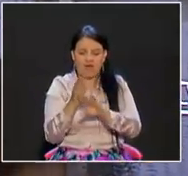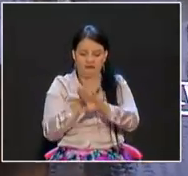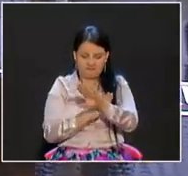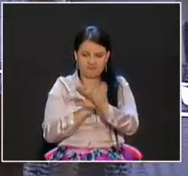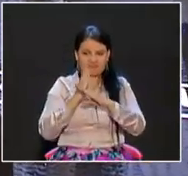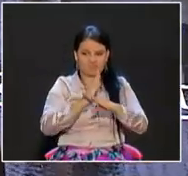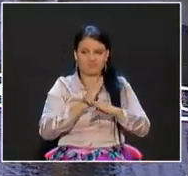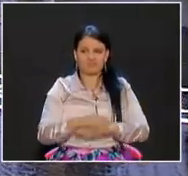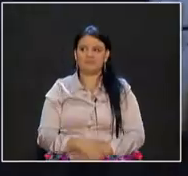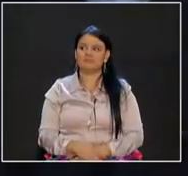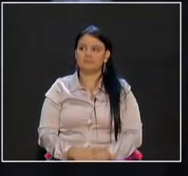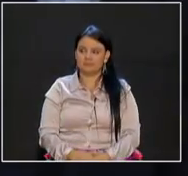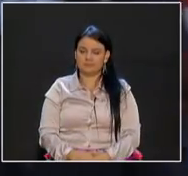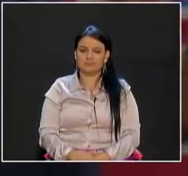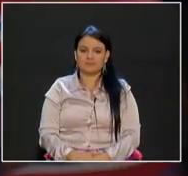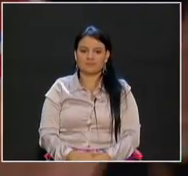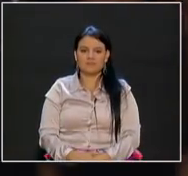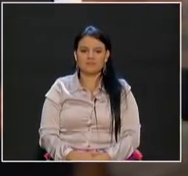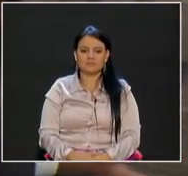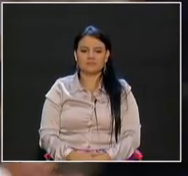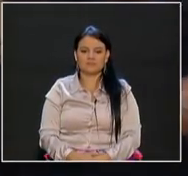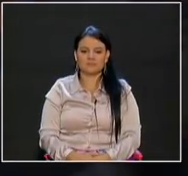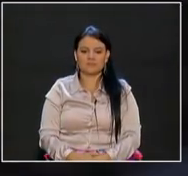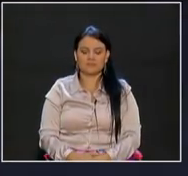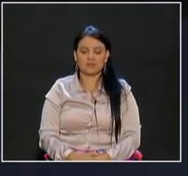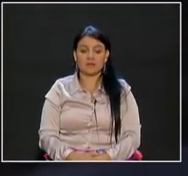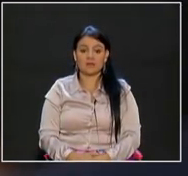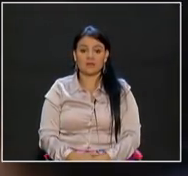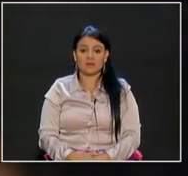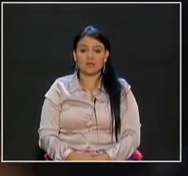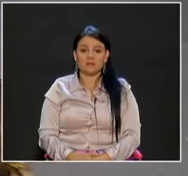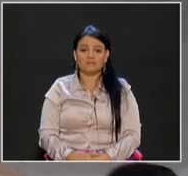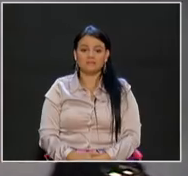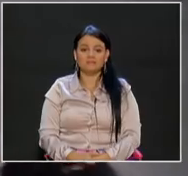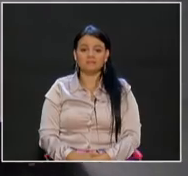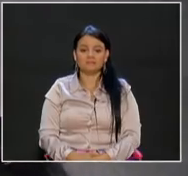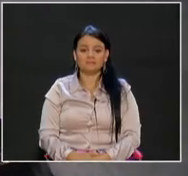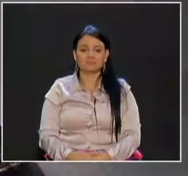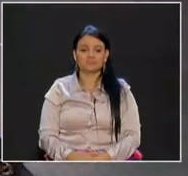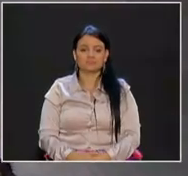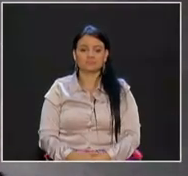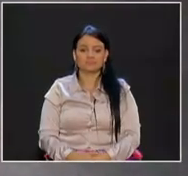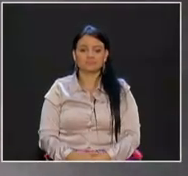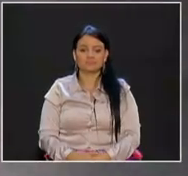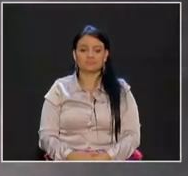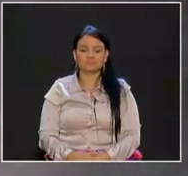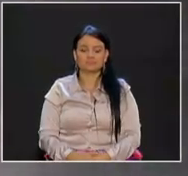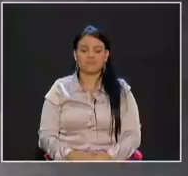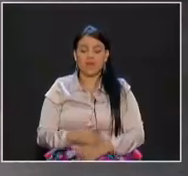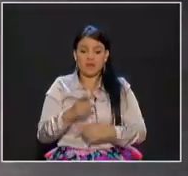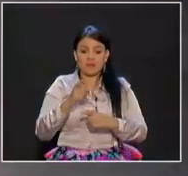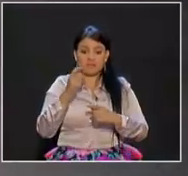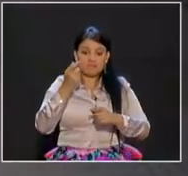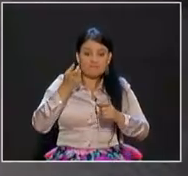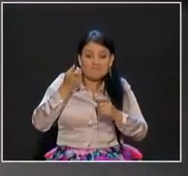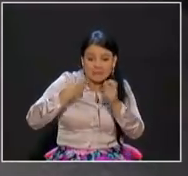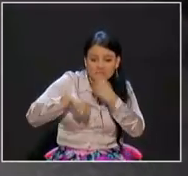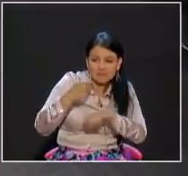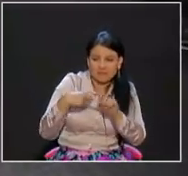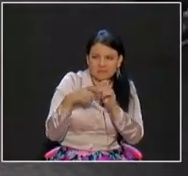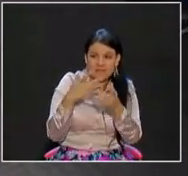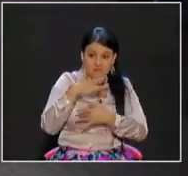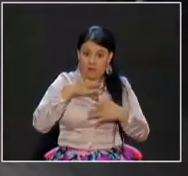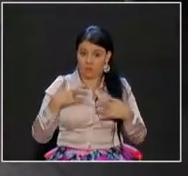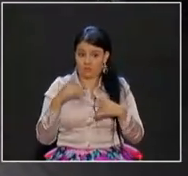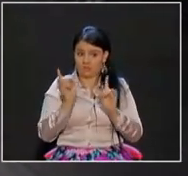no vamos a vender el paquete accionario- que tiene la gobernación de antioquia no solamente el tema de la salud un